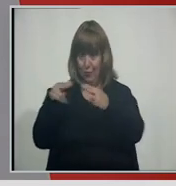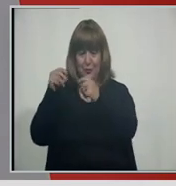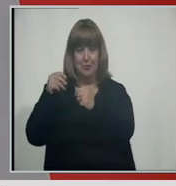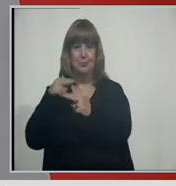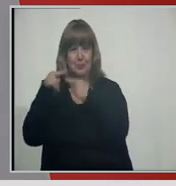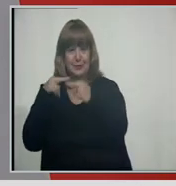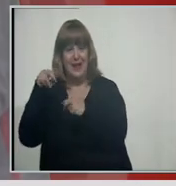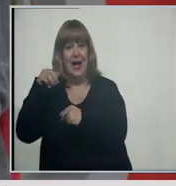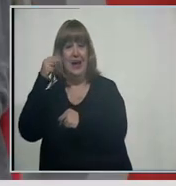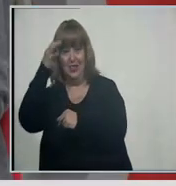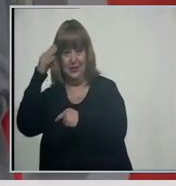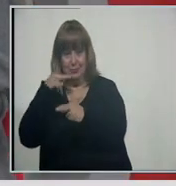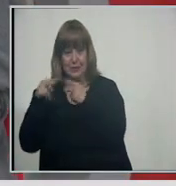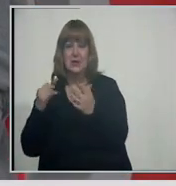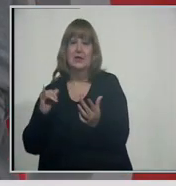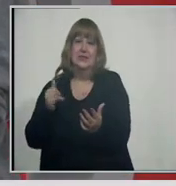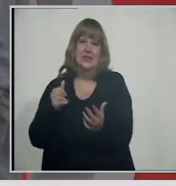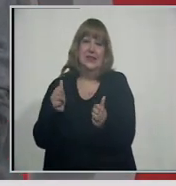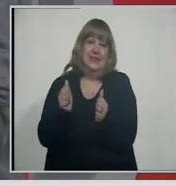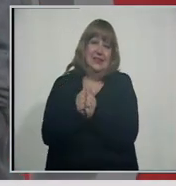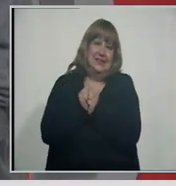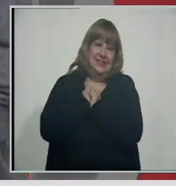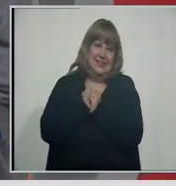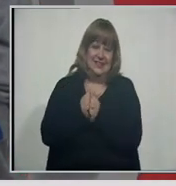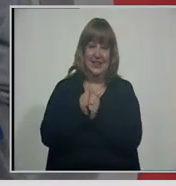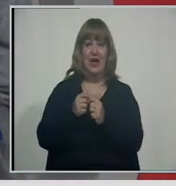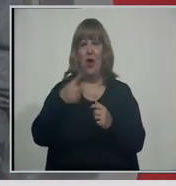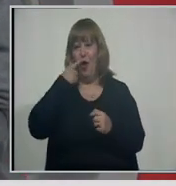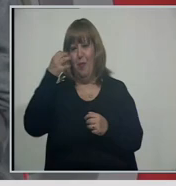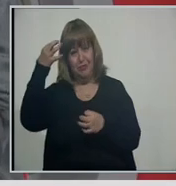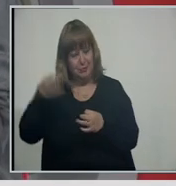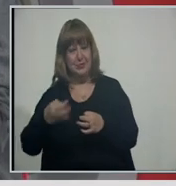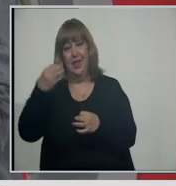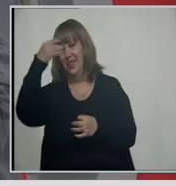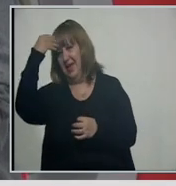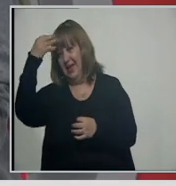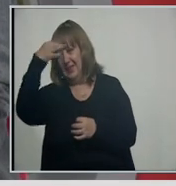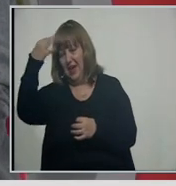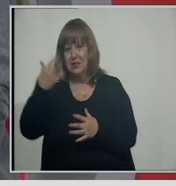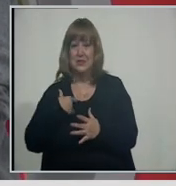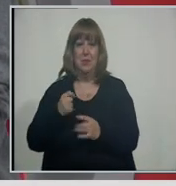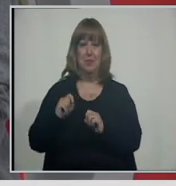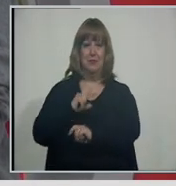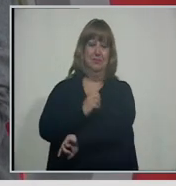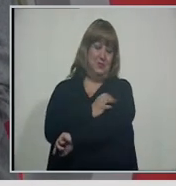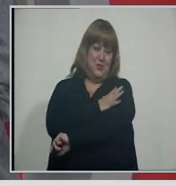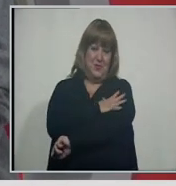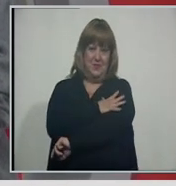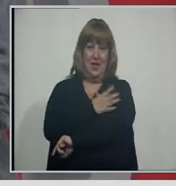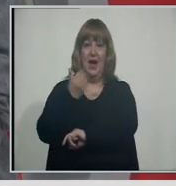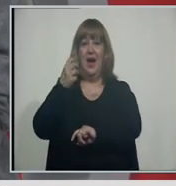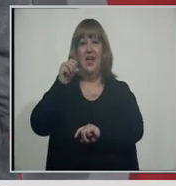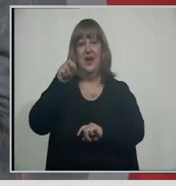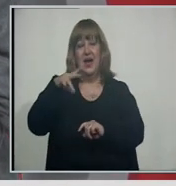maravilloso maravilloso ser querido medio de la casa así que es un hombre que están profundamente de teatro y eso a mí me conmueve mucho a herencia ranking